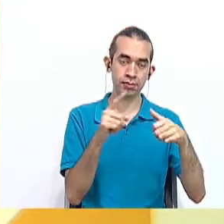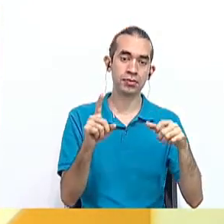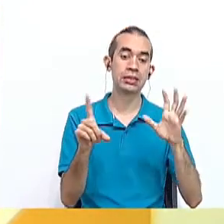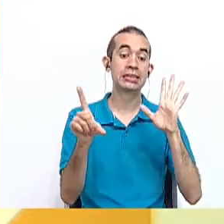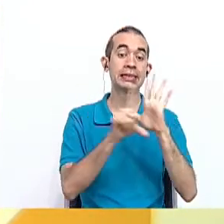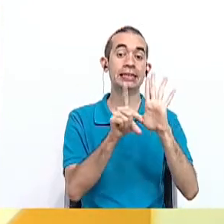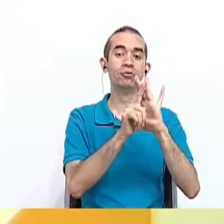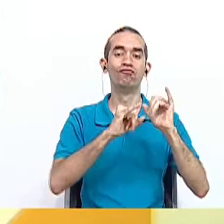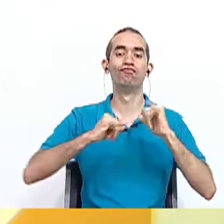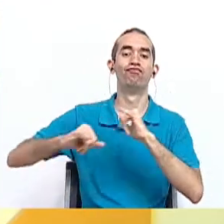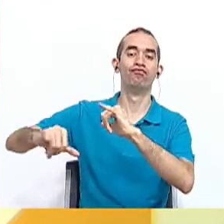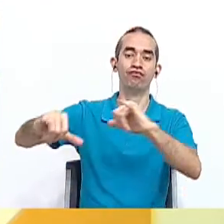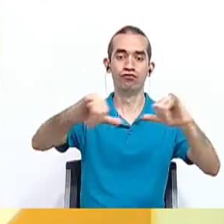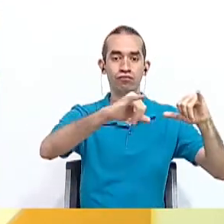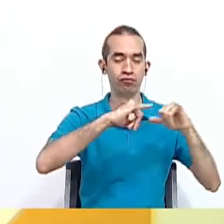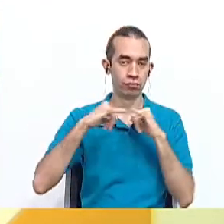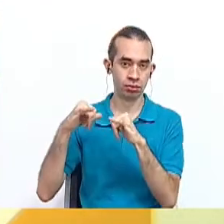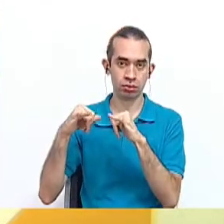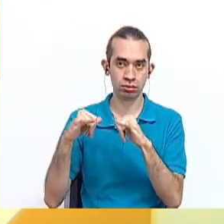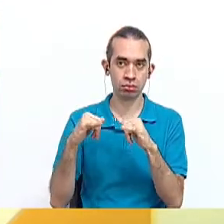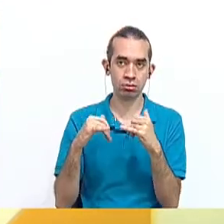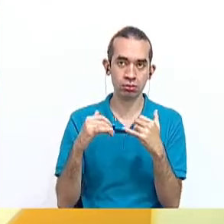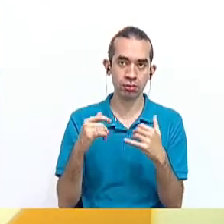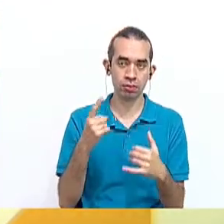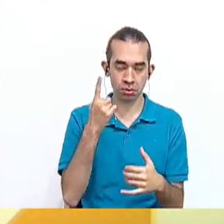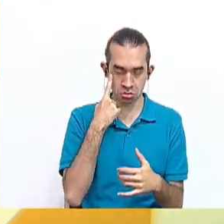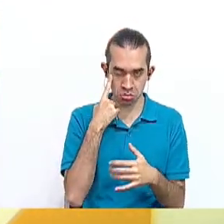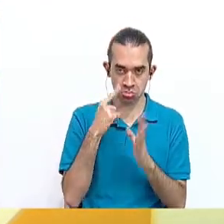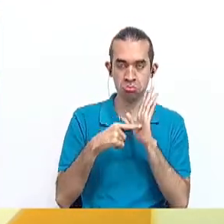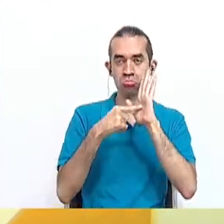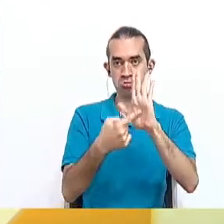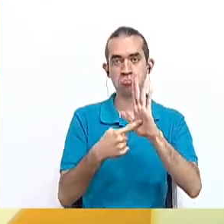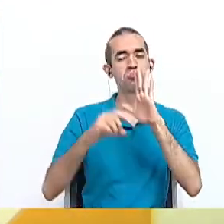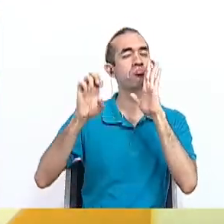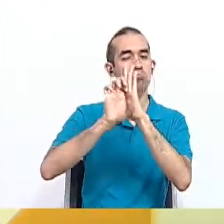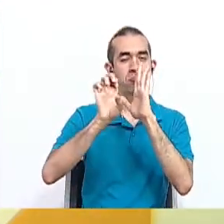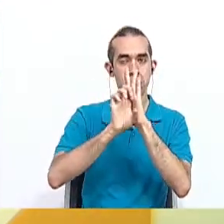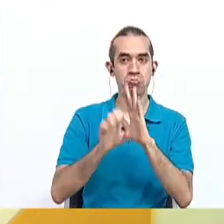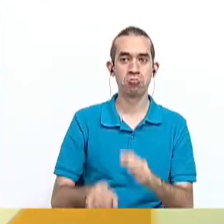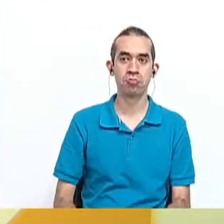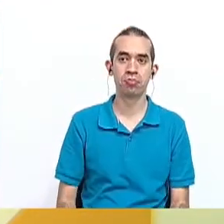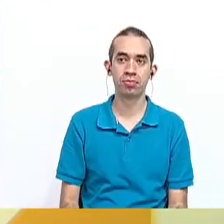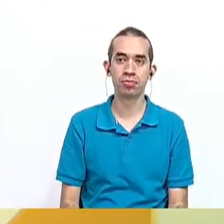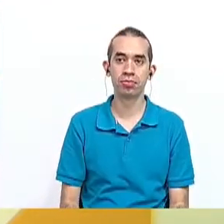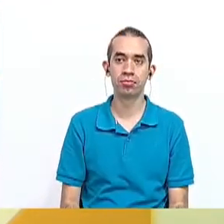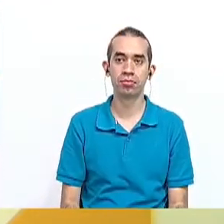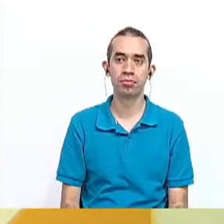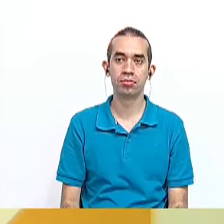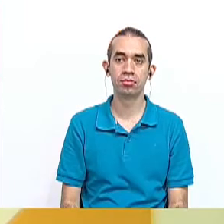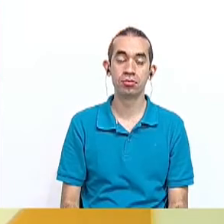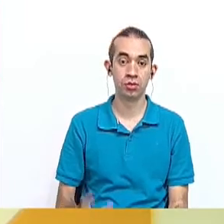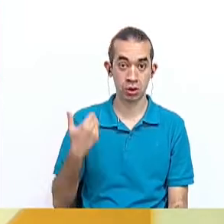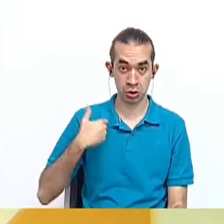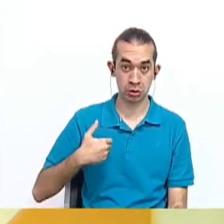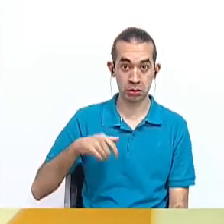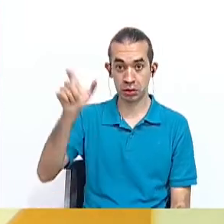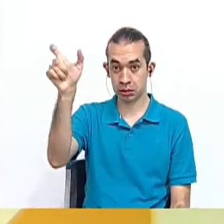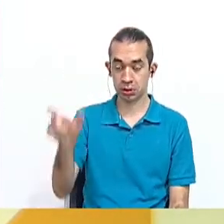la ley de la uniformidad. Y para eso les voy a mostrar un ejemplo. Gregorio